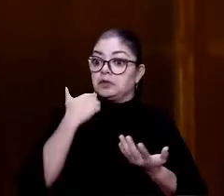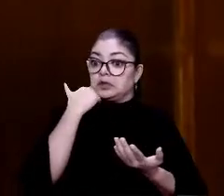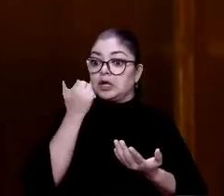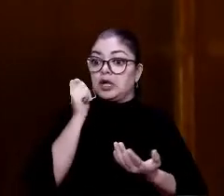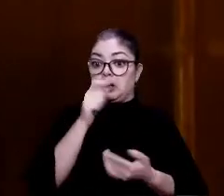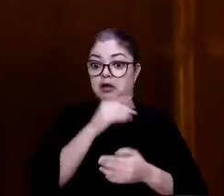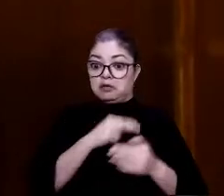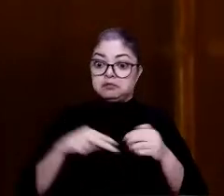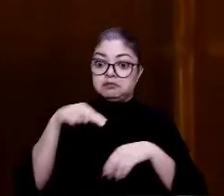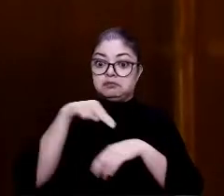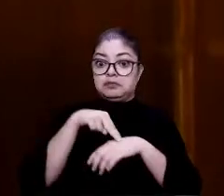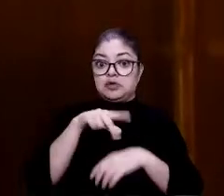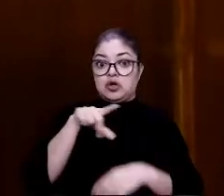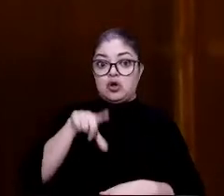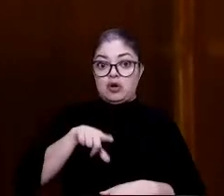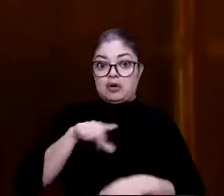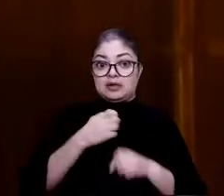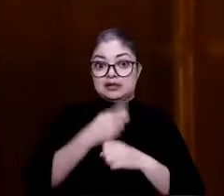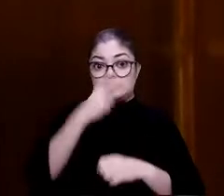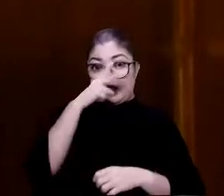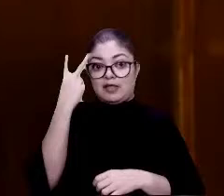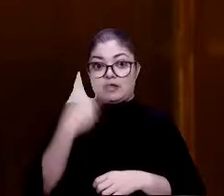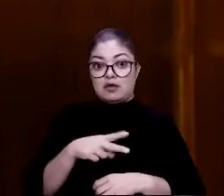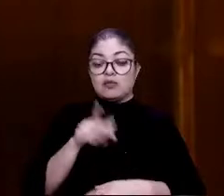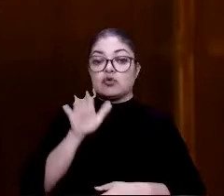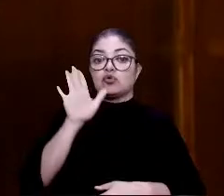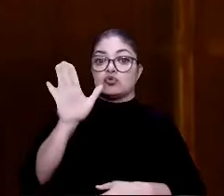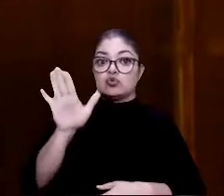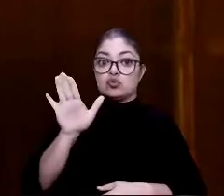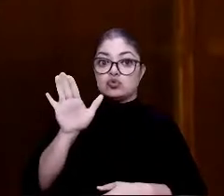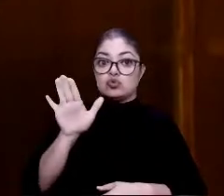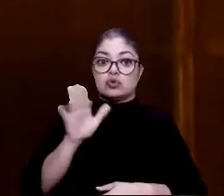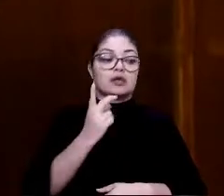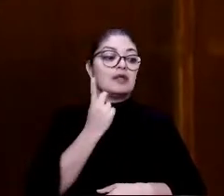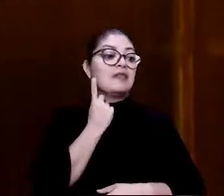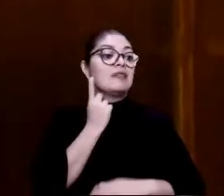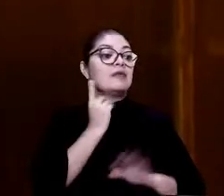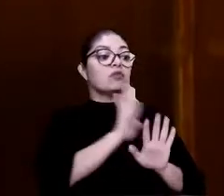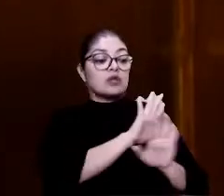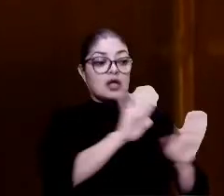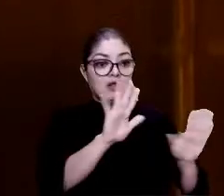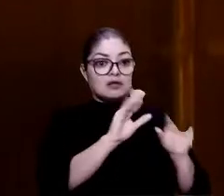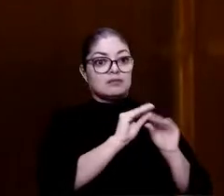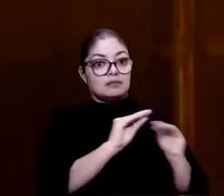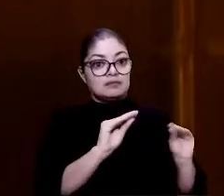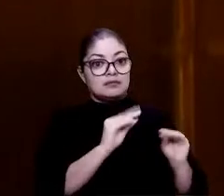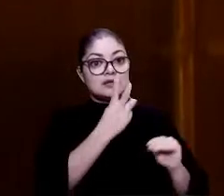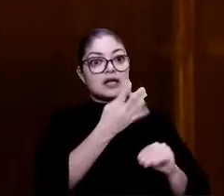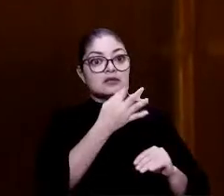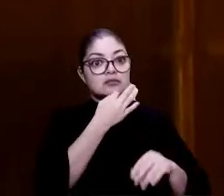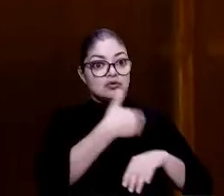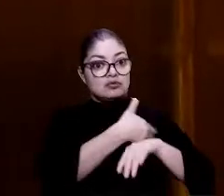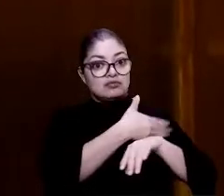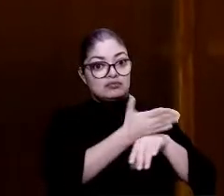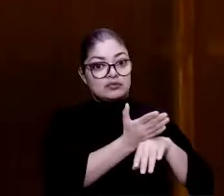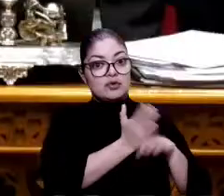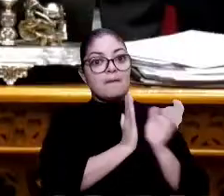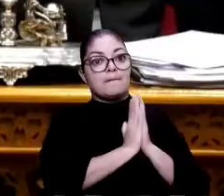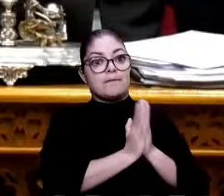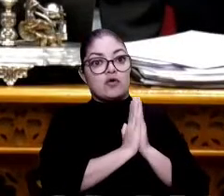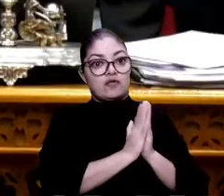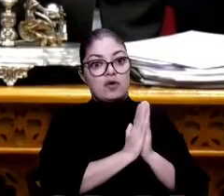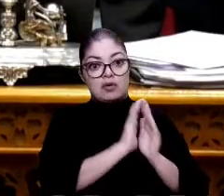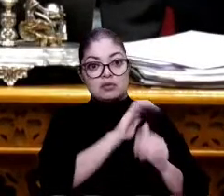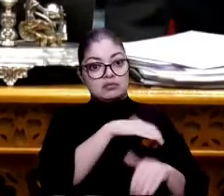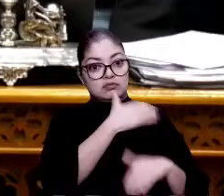la gubernatura del Estado de México, su privilegiado diputado, le recuerdo que se ha pasado usted ya 3 minutos en su tiempo. Por favor,